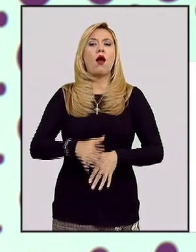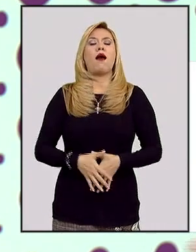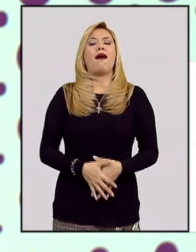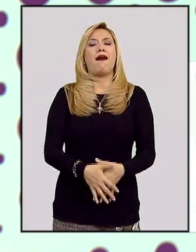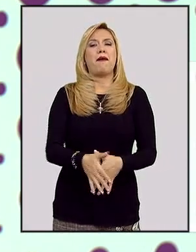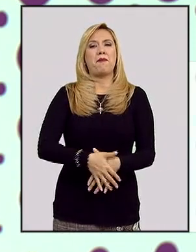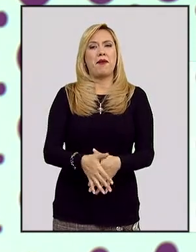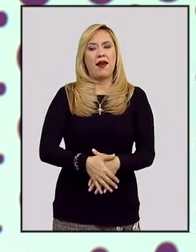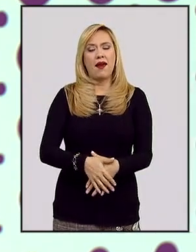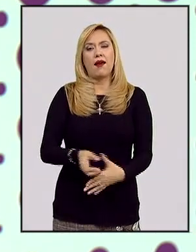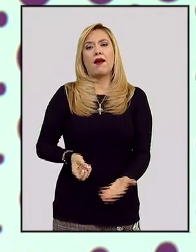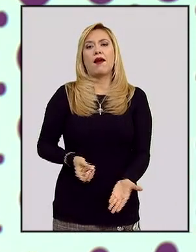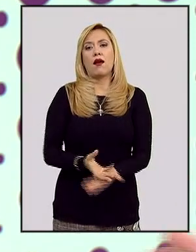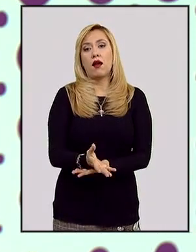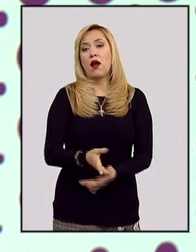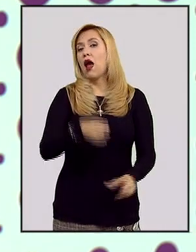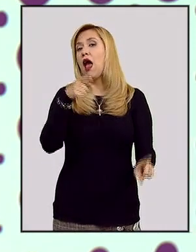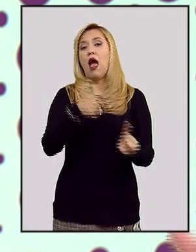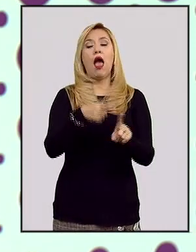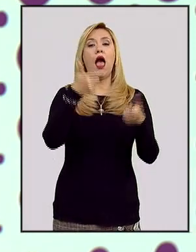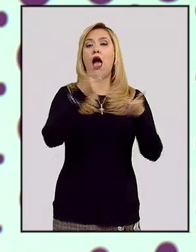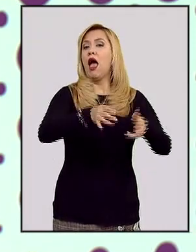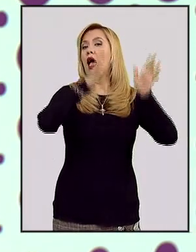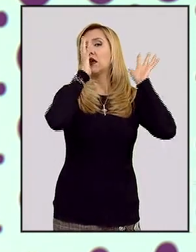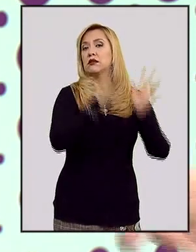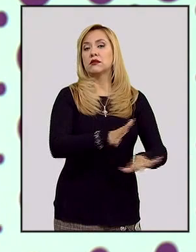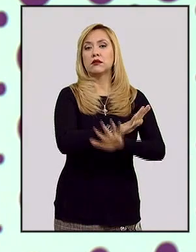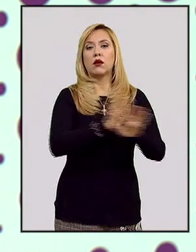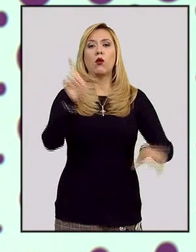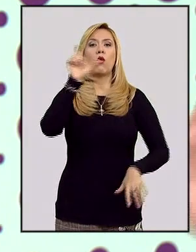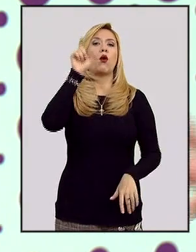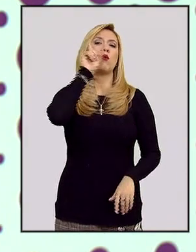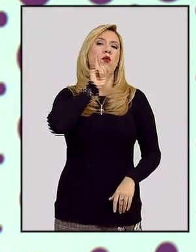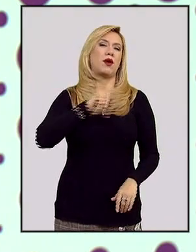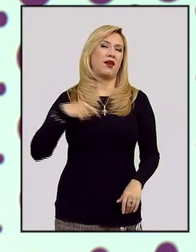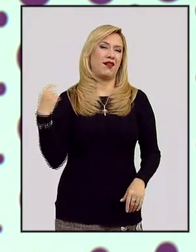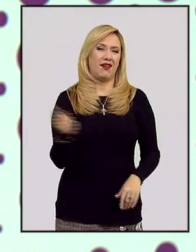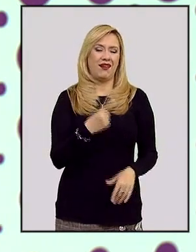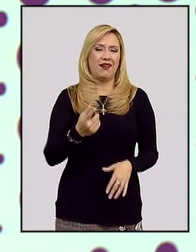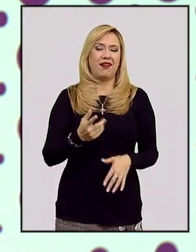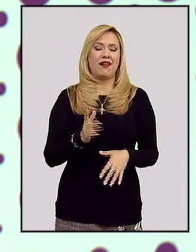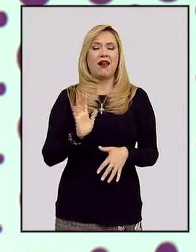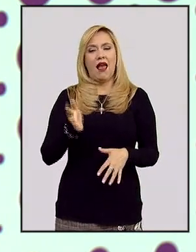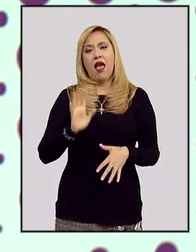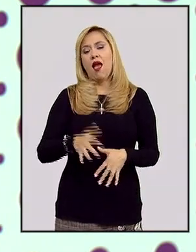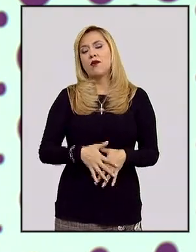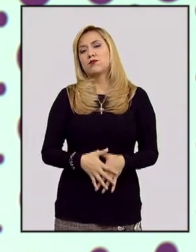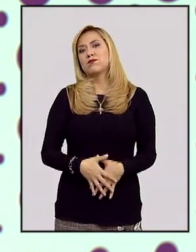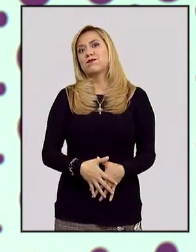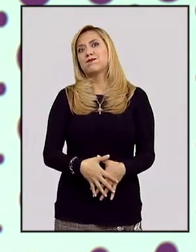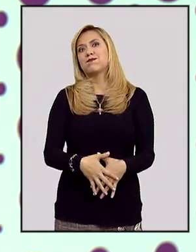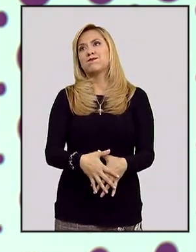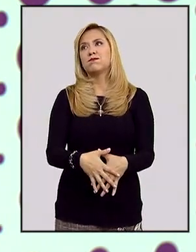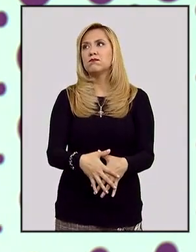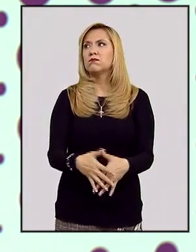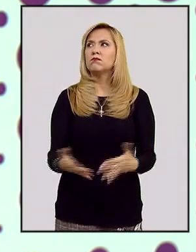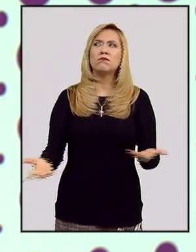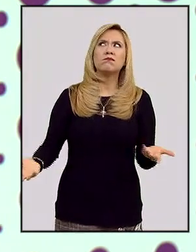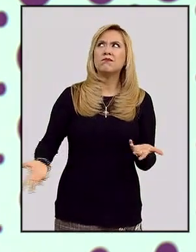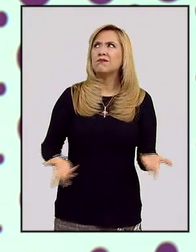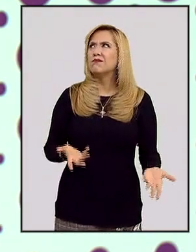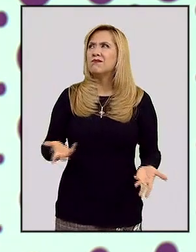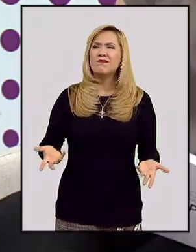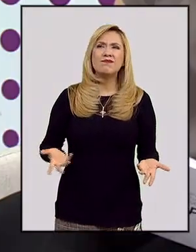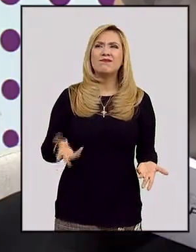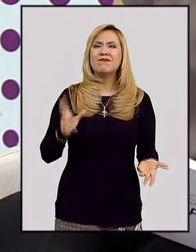tiene que ser de determinadas maneras, y cuando las mujeres, las personas que están pasando por uno de estos procesos no